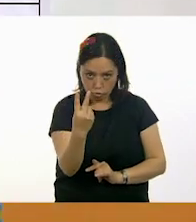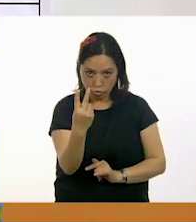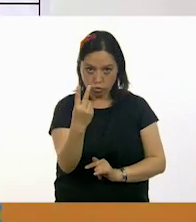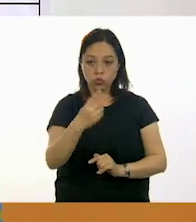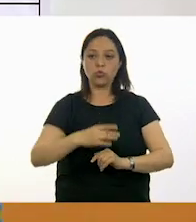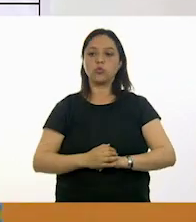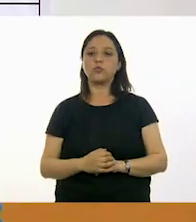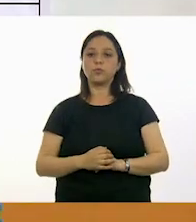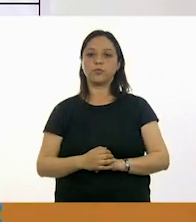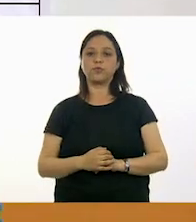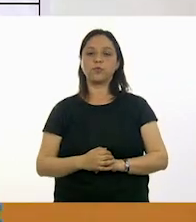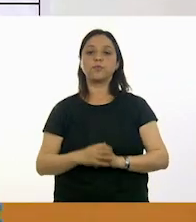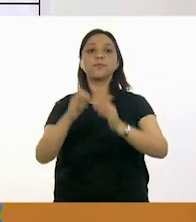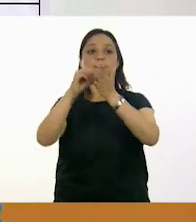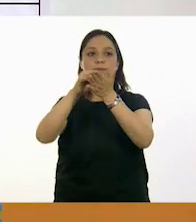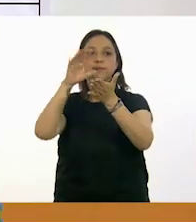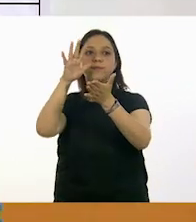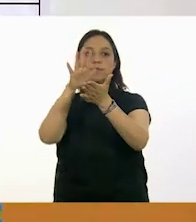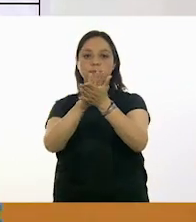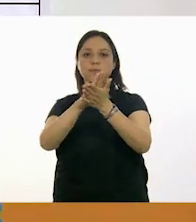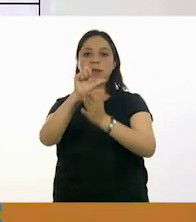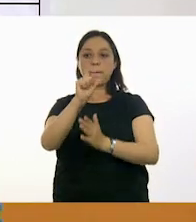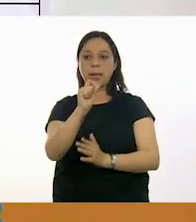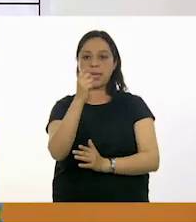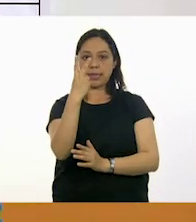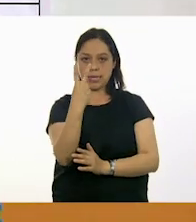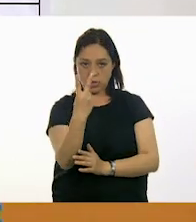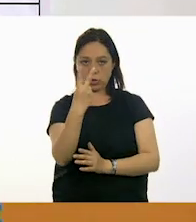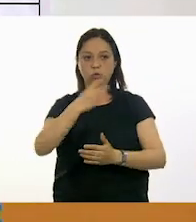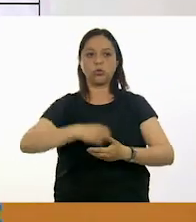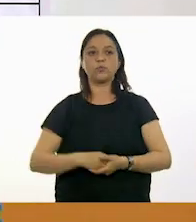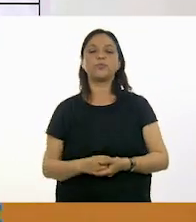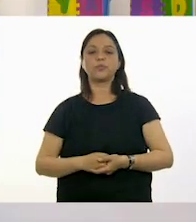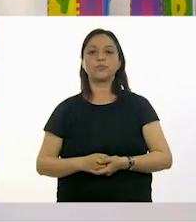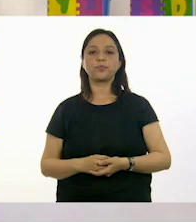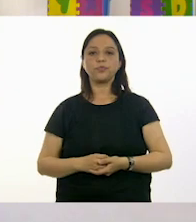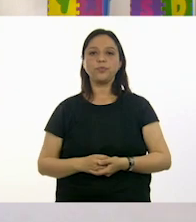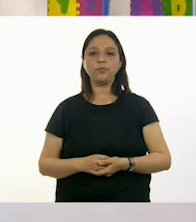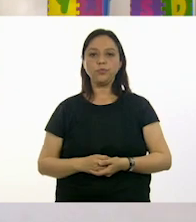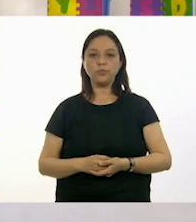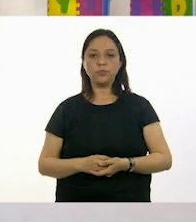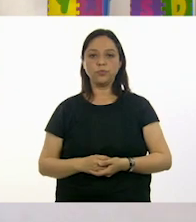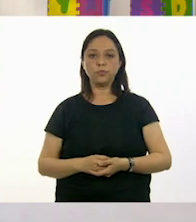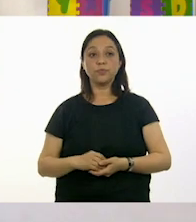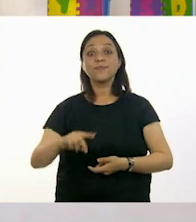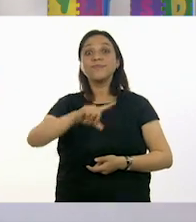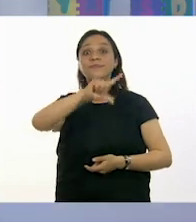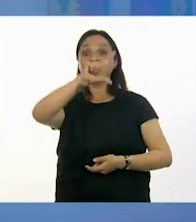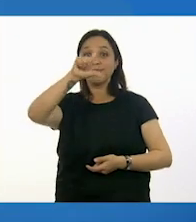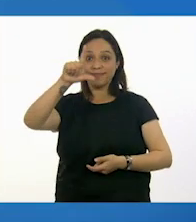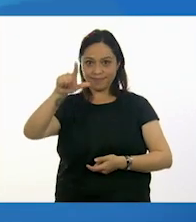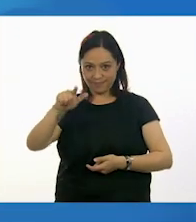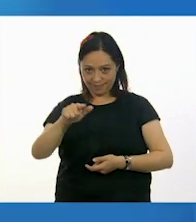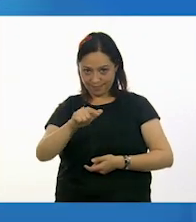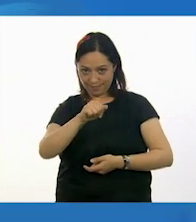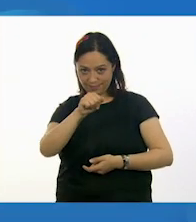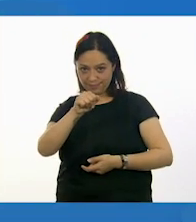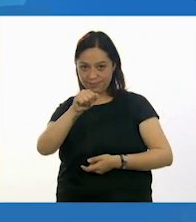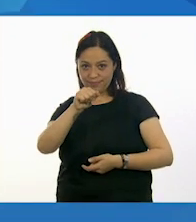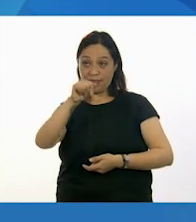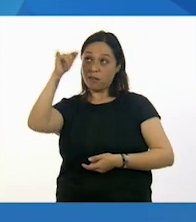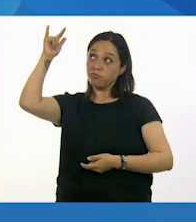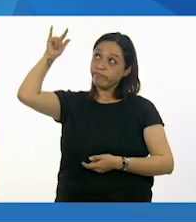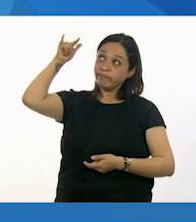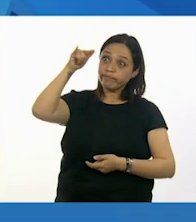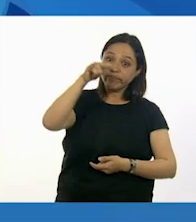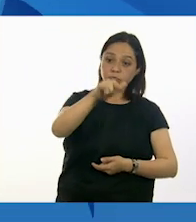aquí 22 aviones. Ya tenemos 22. Después viene, en la pista 1